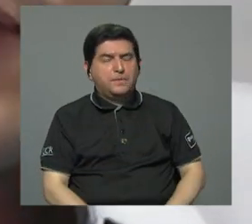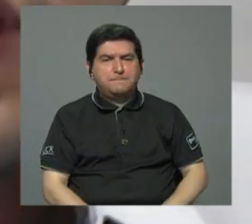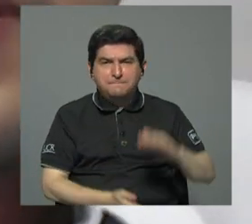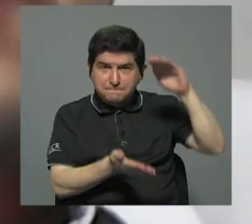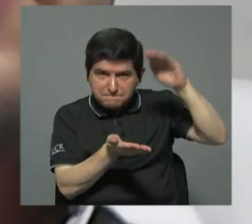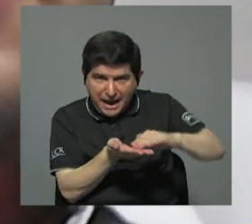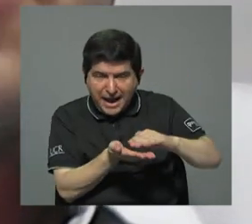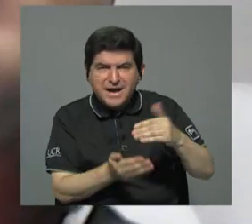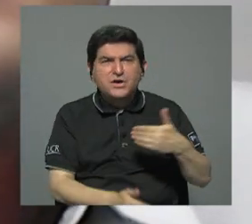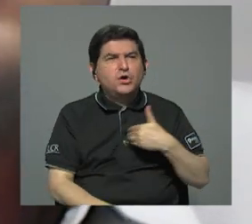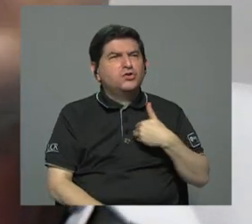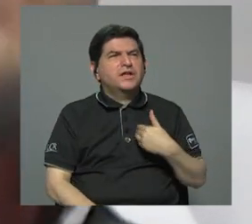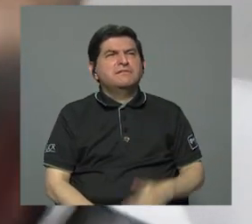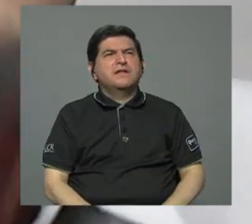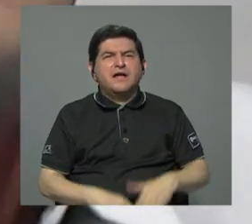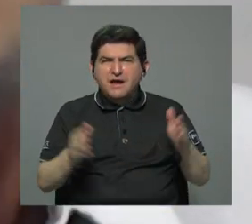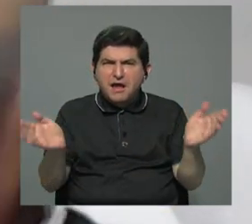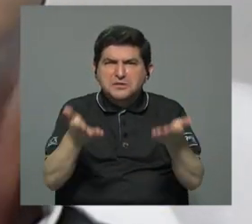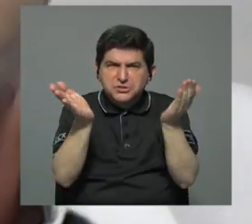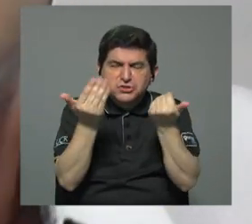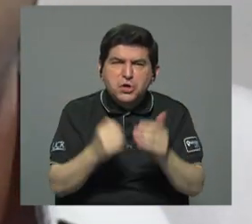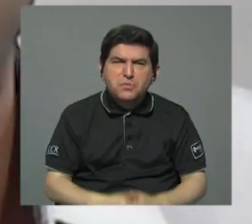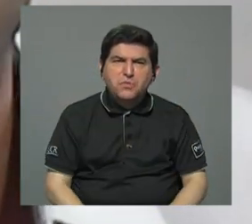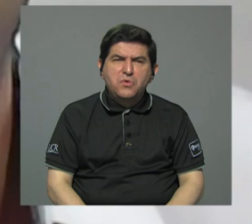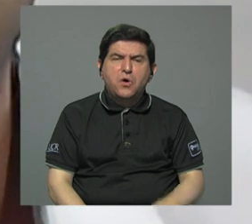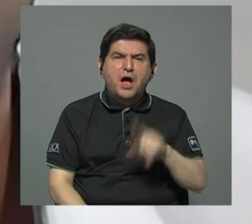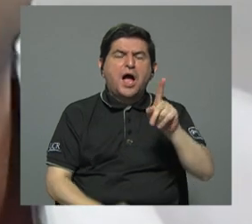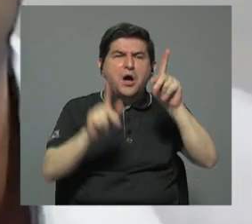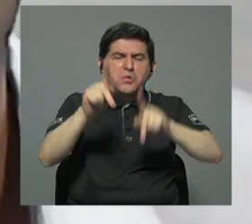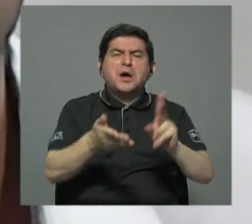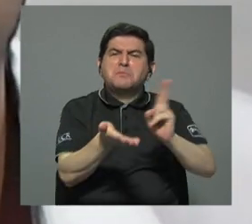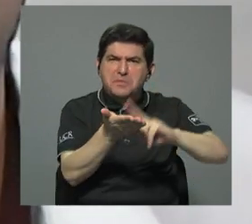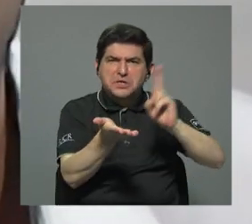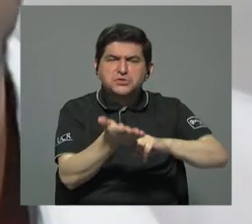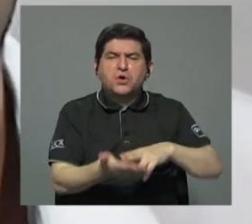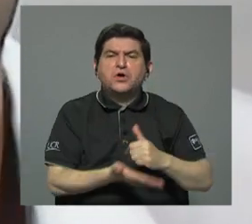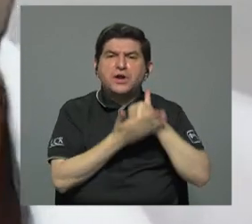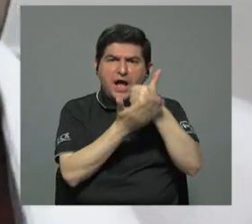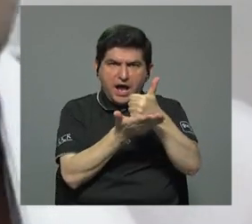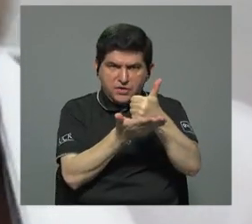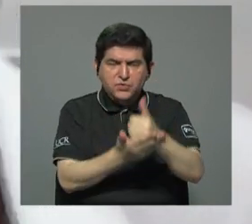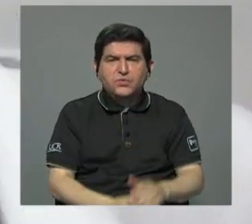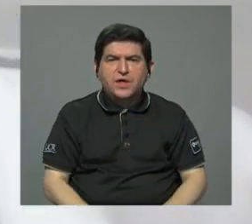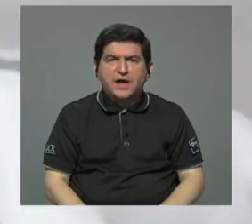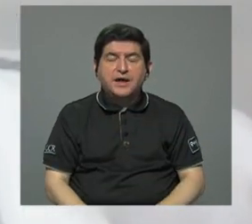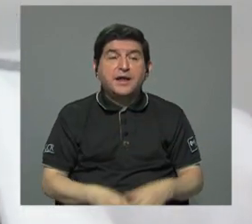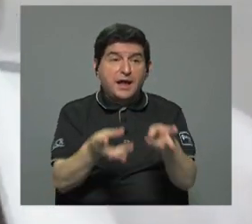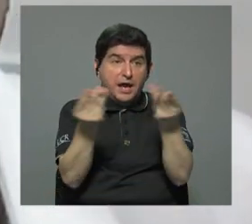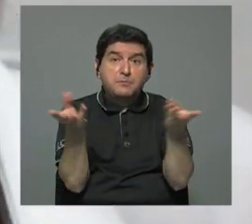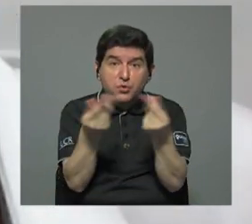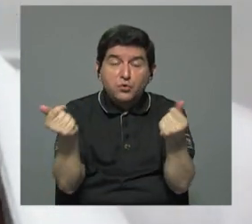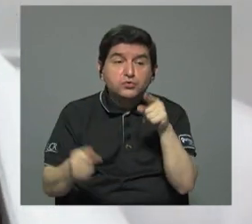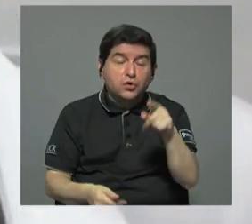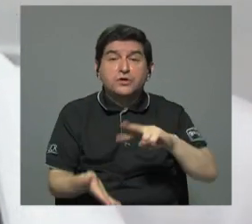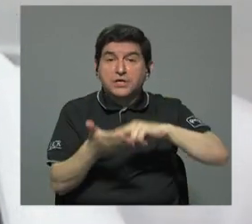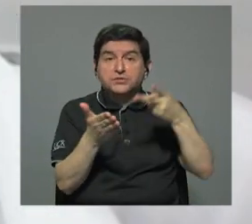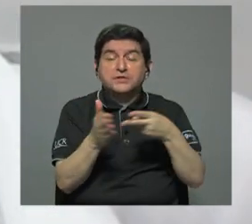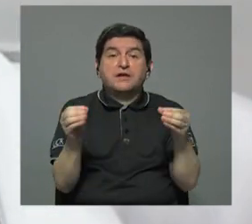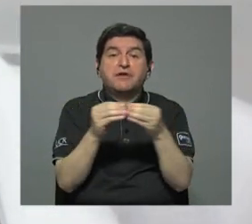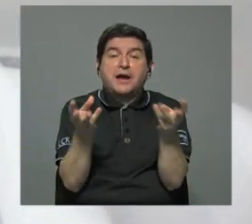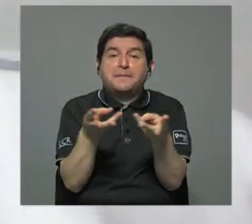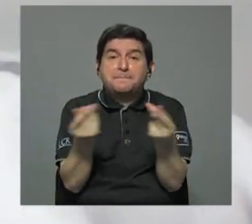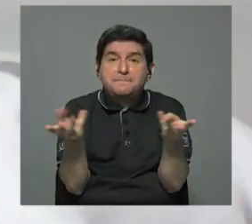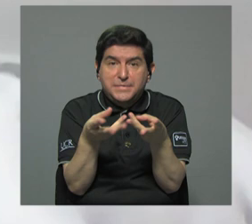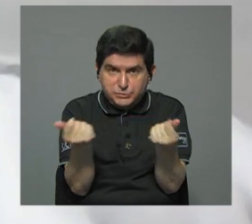bajamos, por lo menos tendrían un incentivo de poder decir, bueno, contratemos a una persona más para que pueda ayudar a colaborar a la producción, y eso generaría más podría